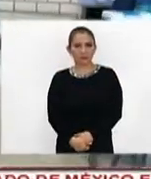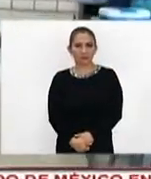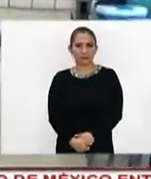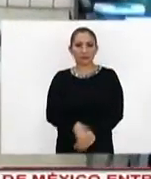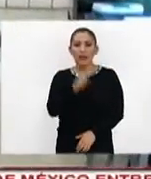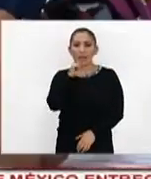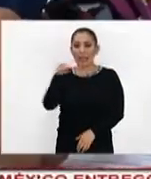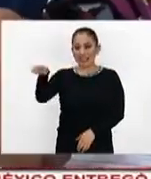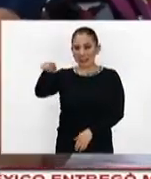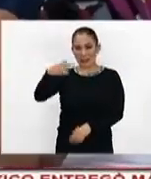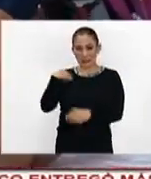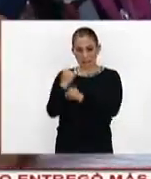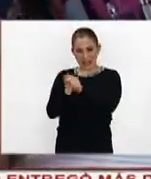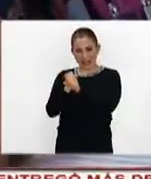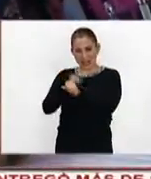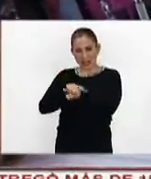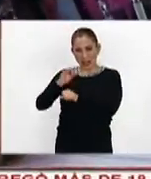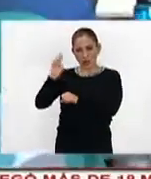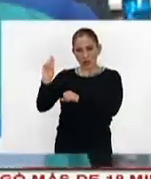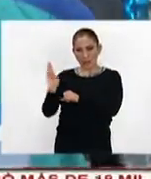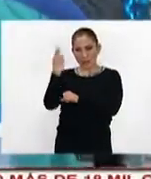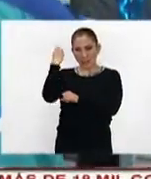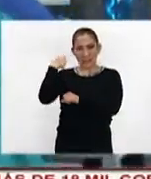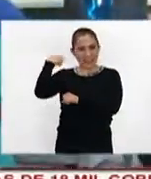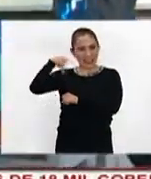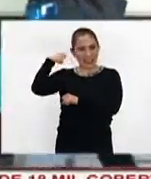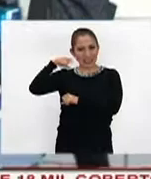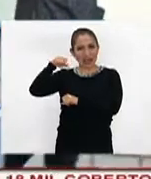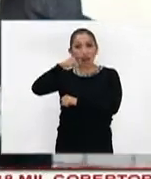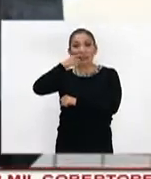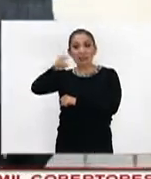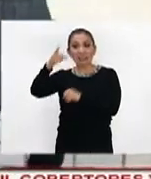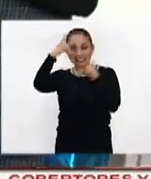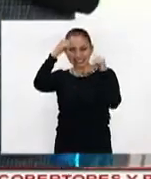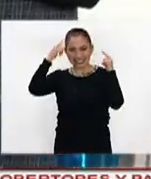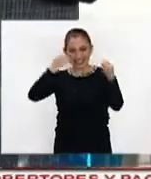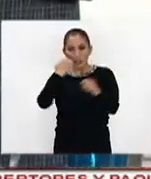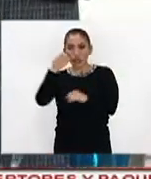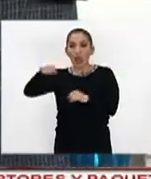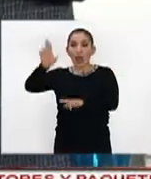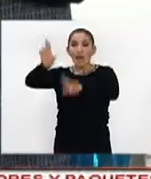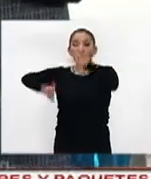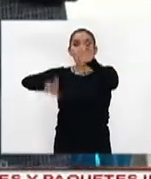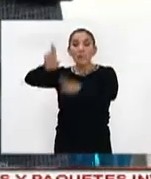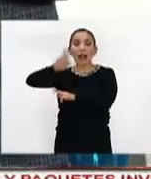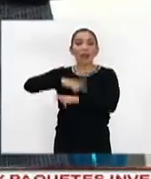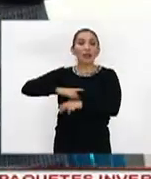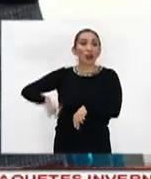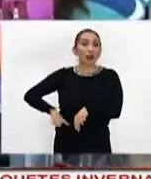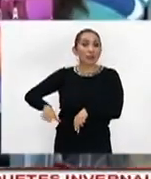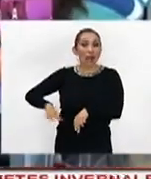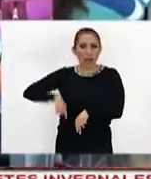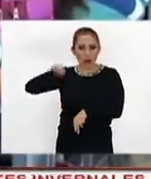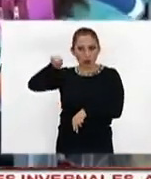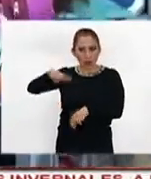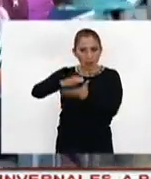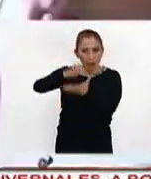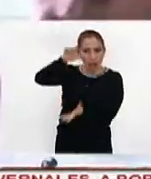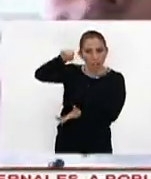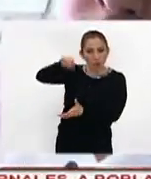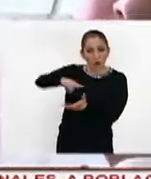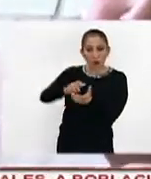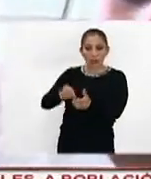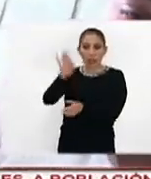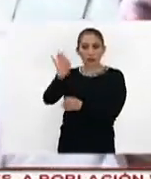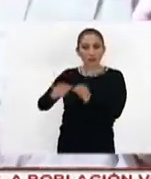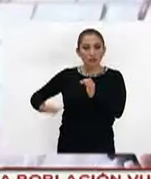También investigadores de la Universidad Autónoma de Querétaro aseguraron que en los egresados de las escuelas normales públicas se encuentra la mayor